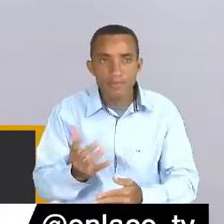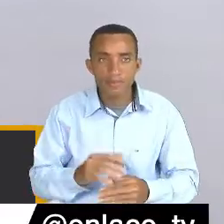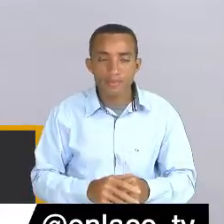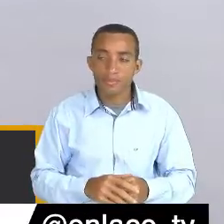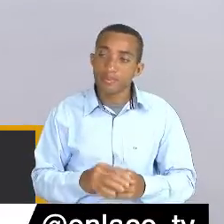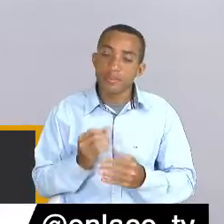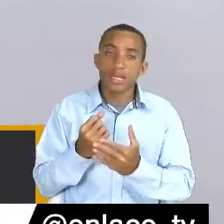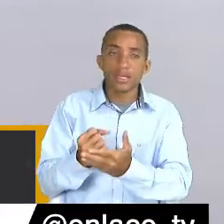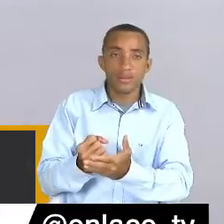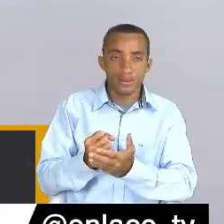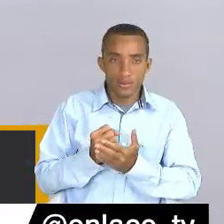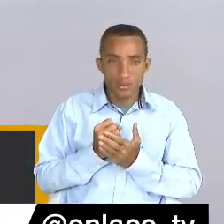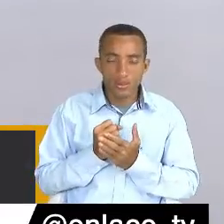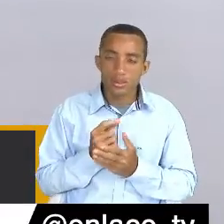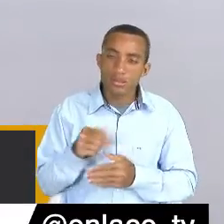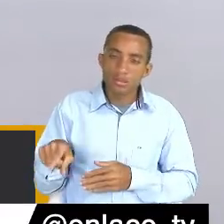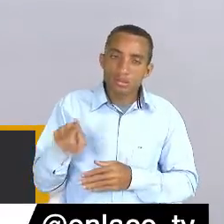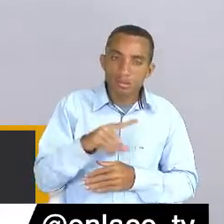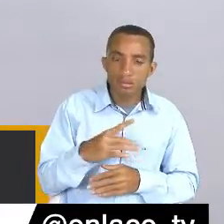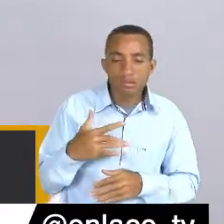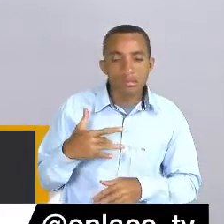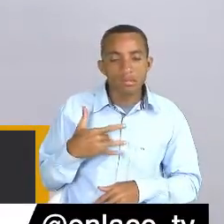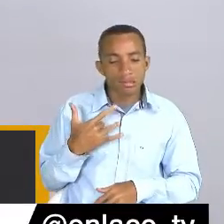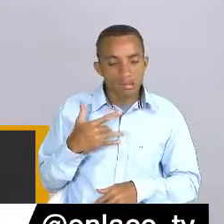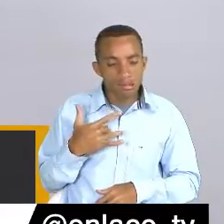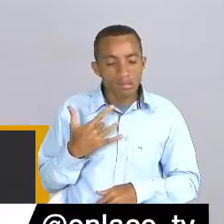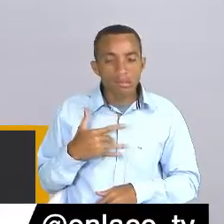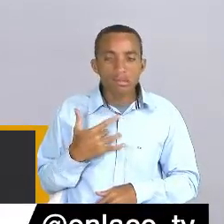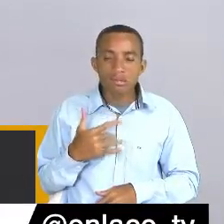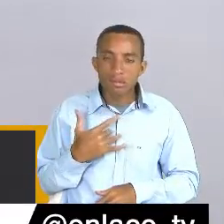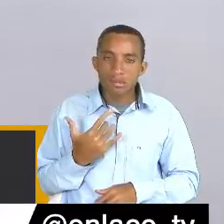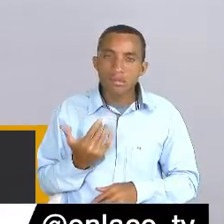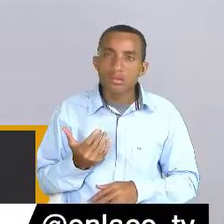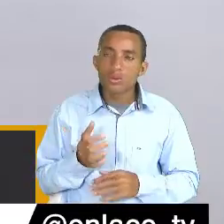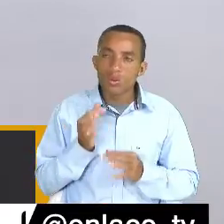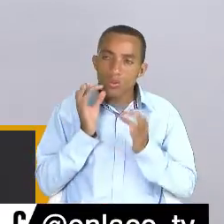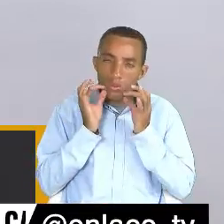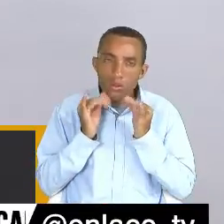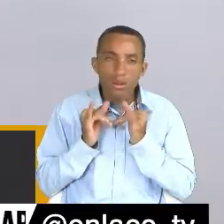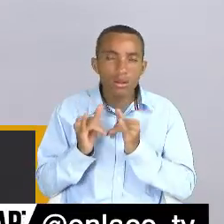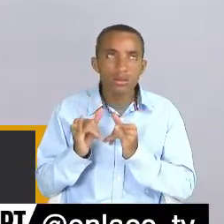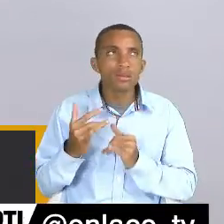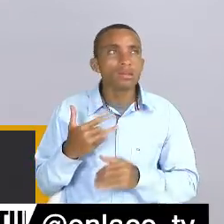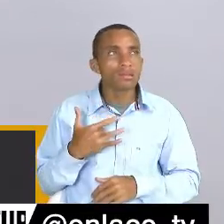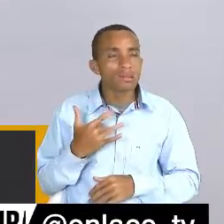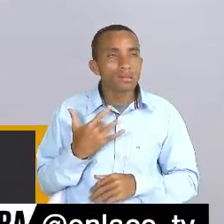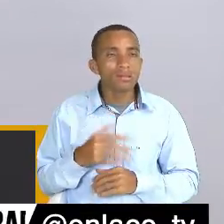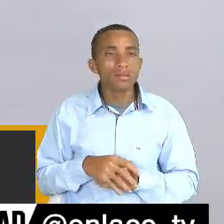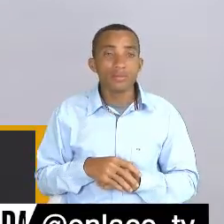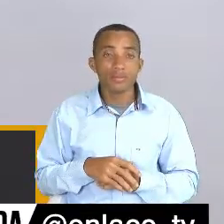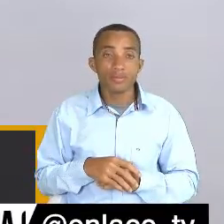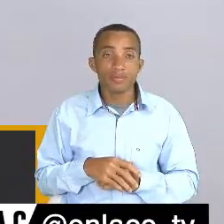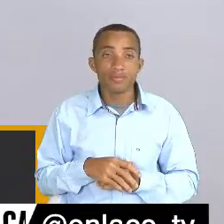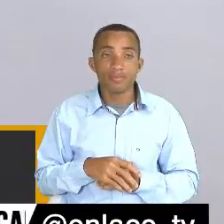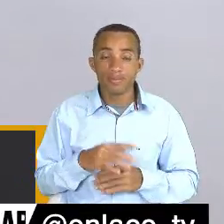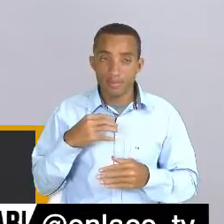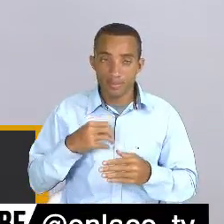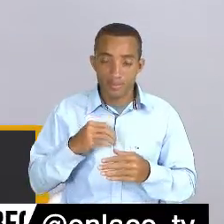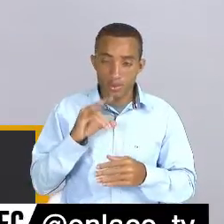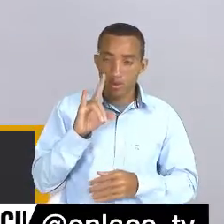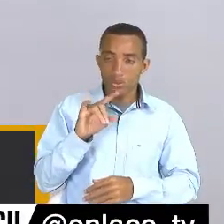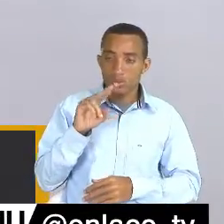ayuda a sensibilizar al ser humano, nos ayuda a sensibilizarnos nosotros. Entonces la poesía, la UNESCO, al